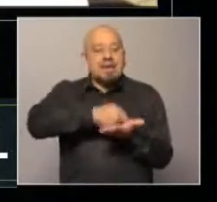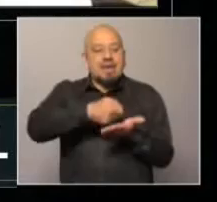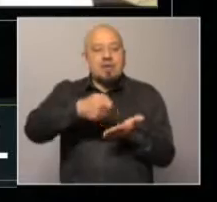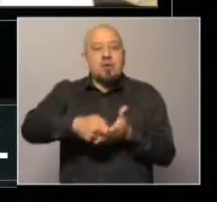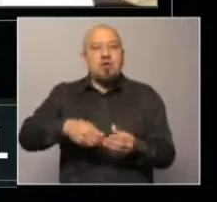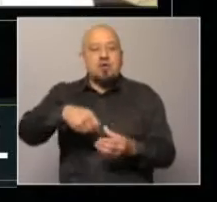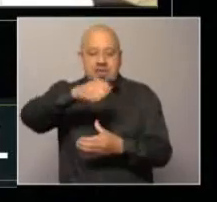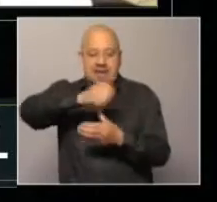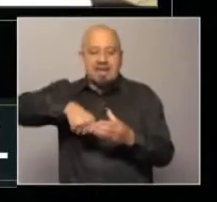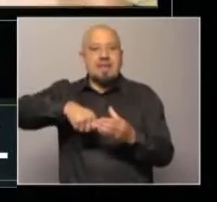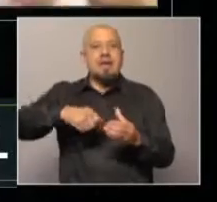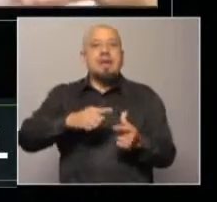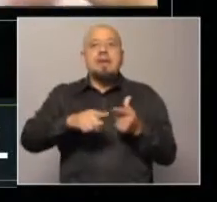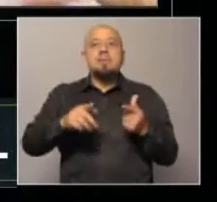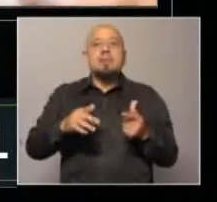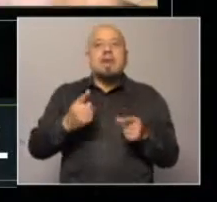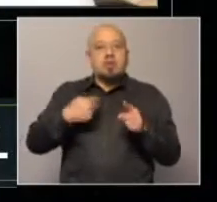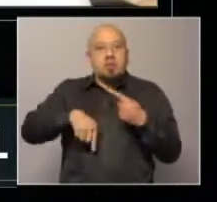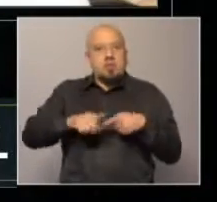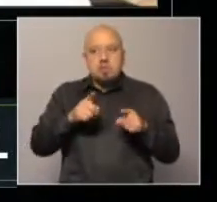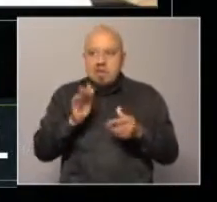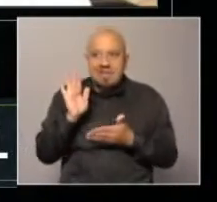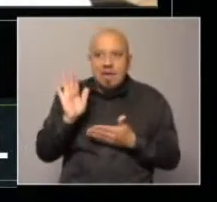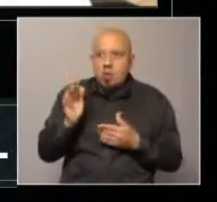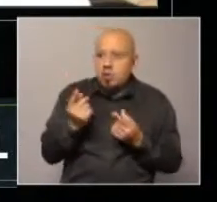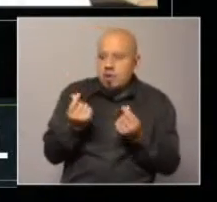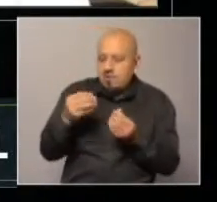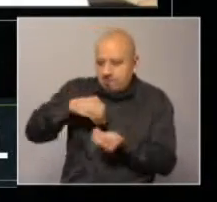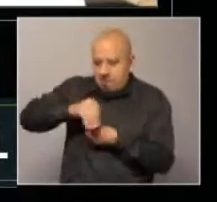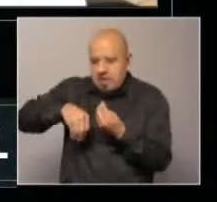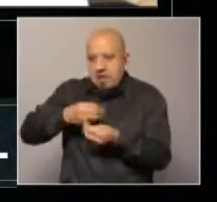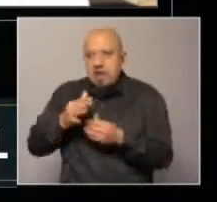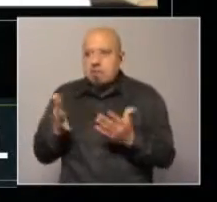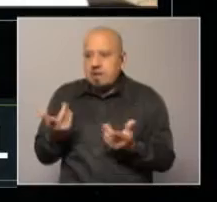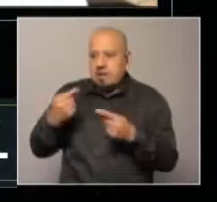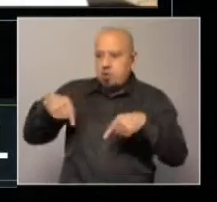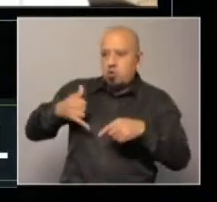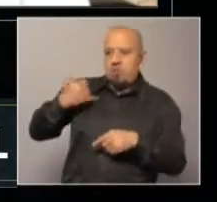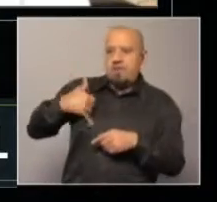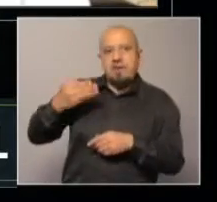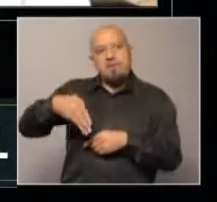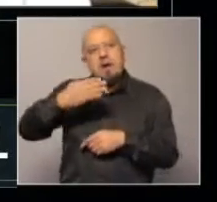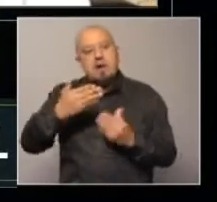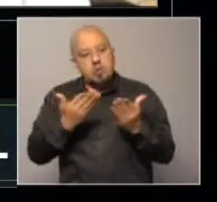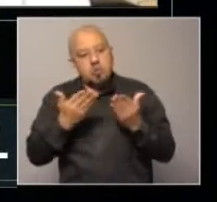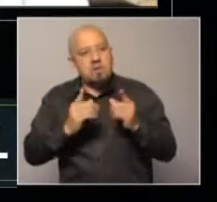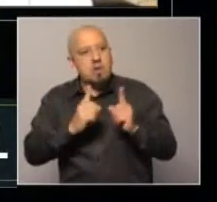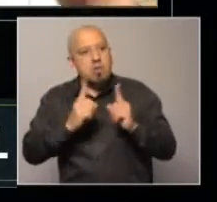deuda está asfixiando a la familia chilena y eso yo creo que también es